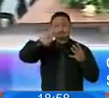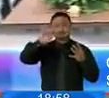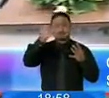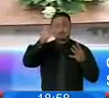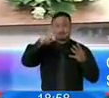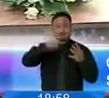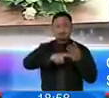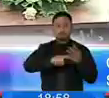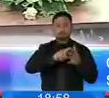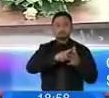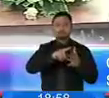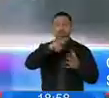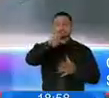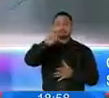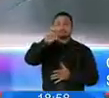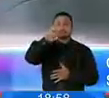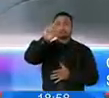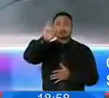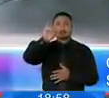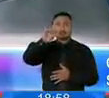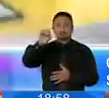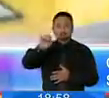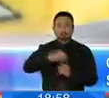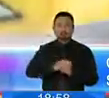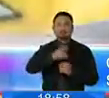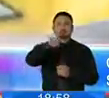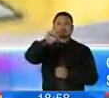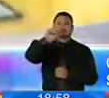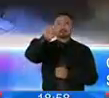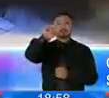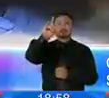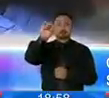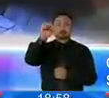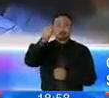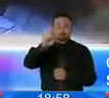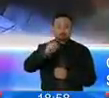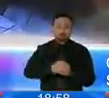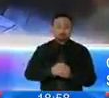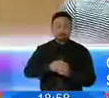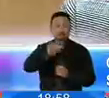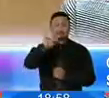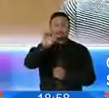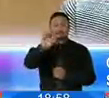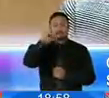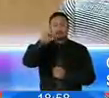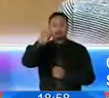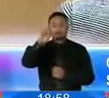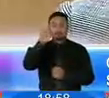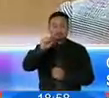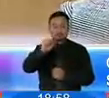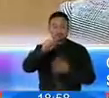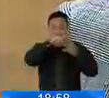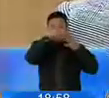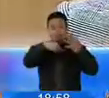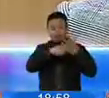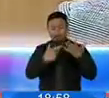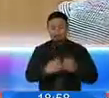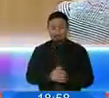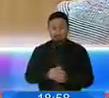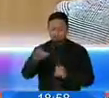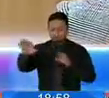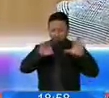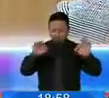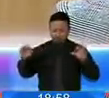Aspiazu, Magdalena Berreiro, León Roldós, Eduardo Valencia y Mariana Yepes. Tiene como propósito central